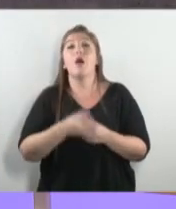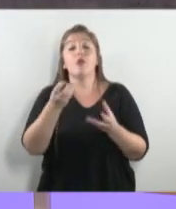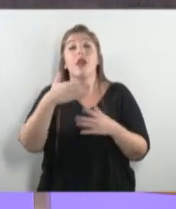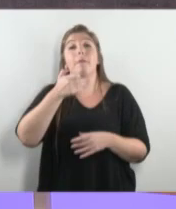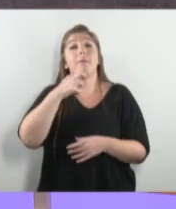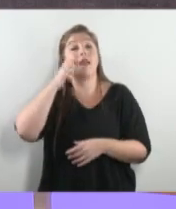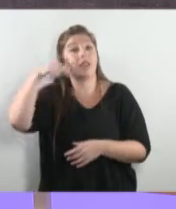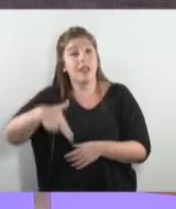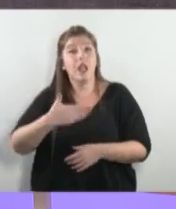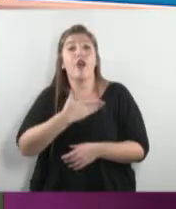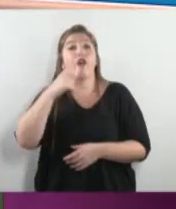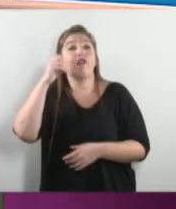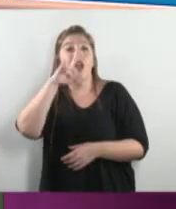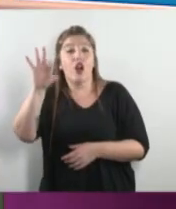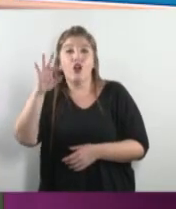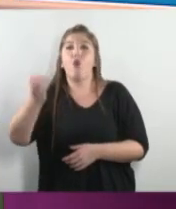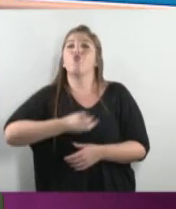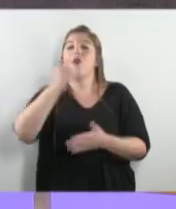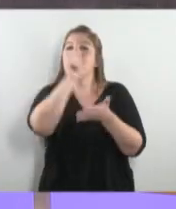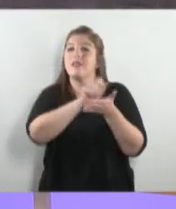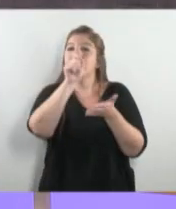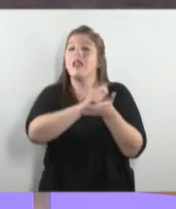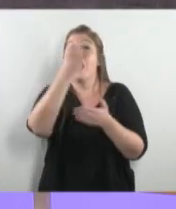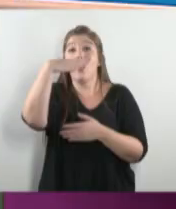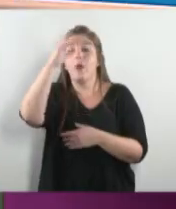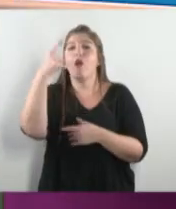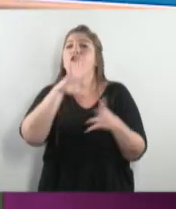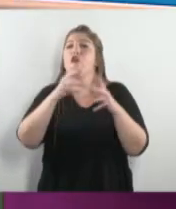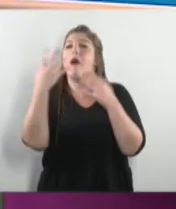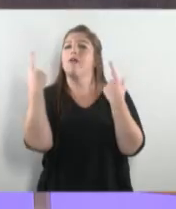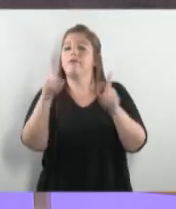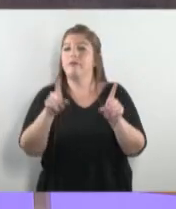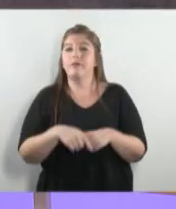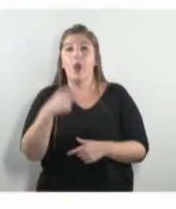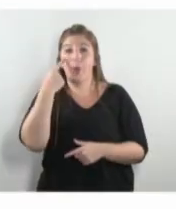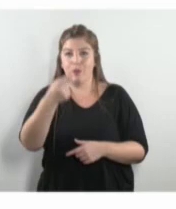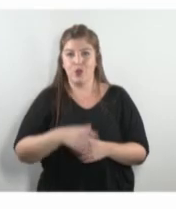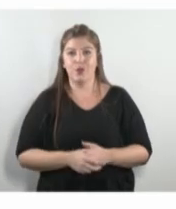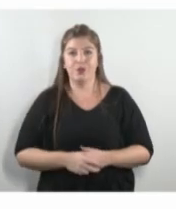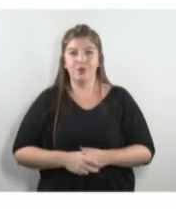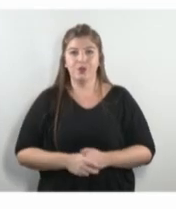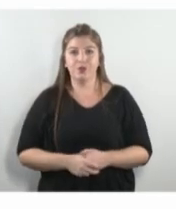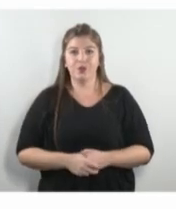Fierro corresponde a la poesía gauchesca, pero de un modo muy particular. Así ¿Lo es. Vemos?